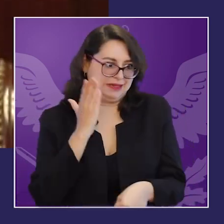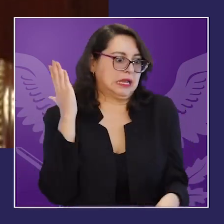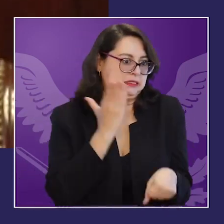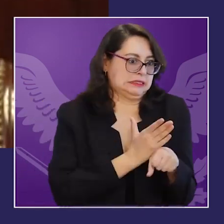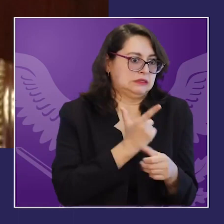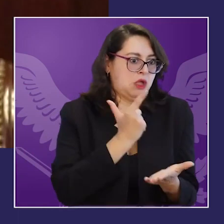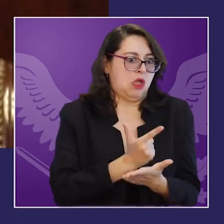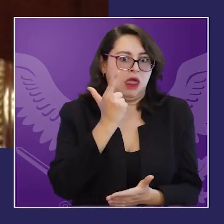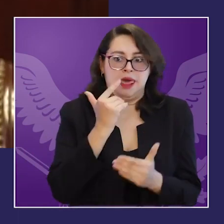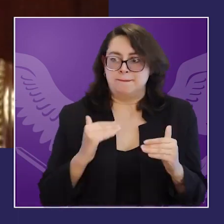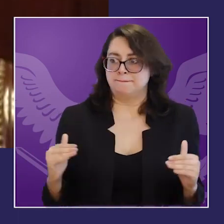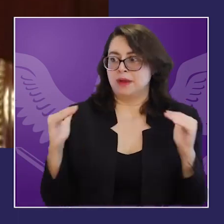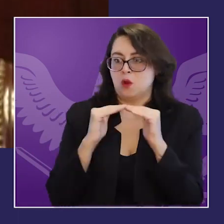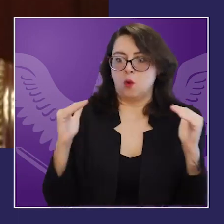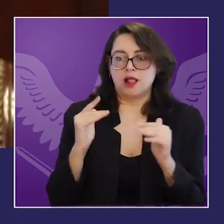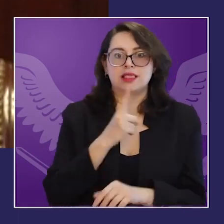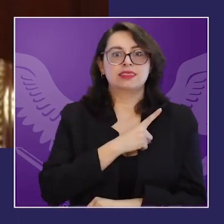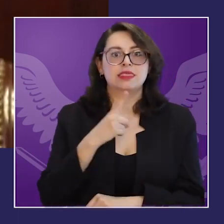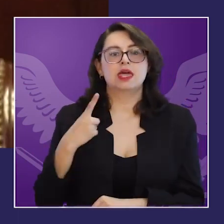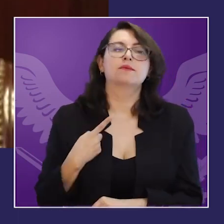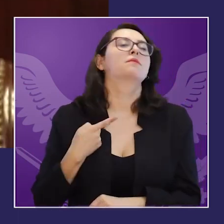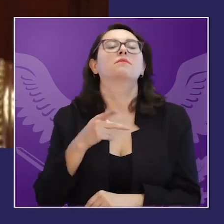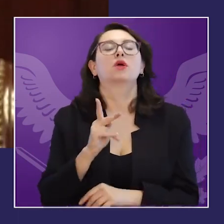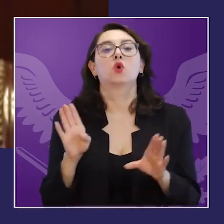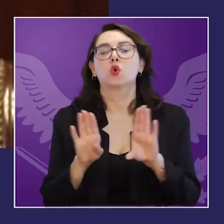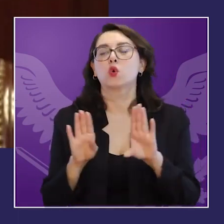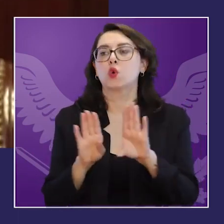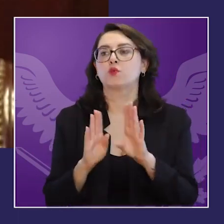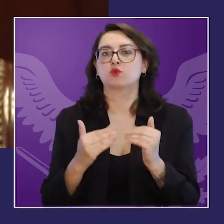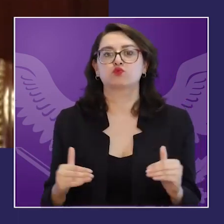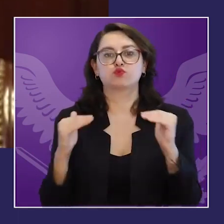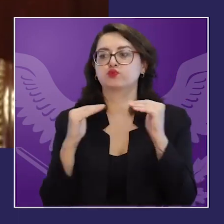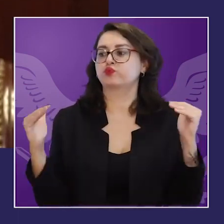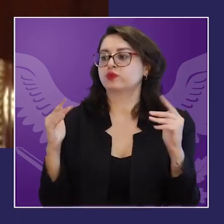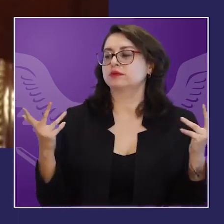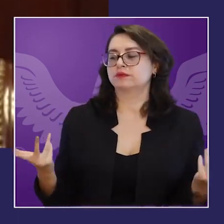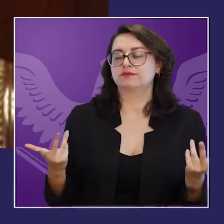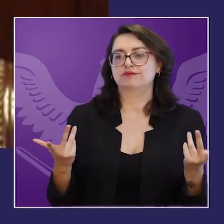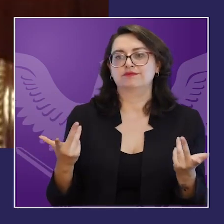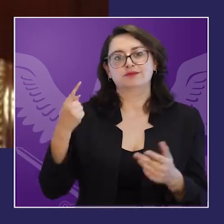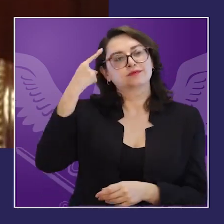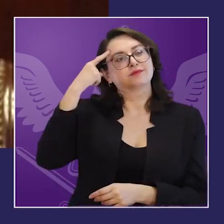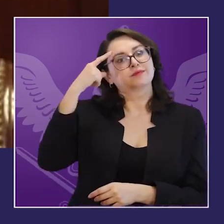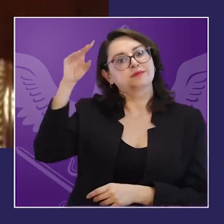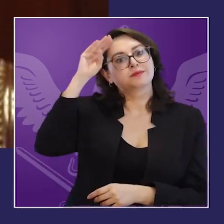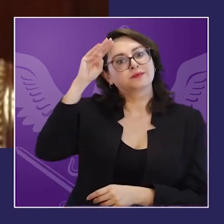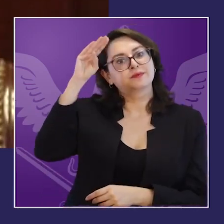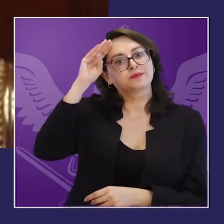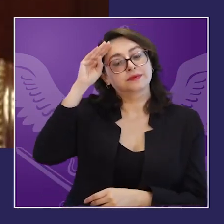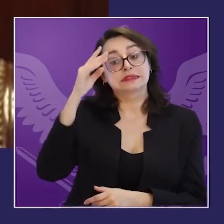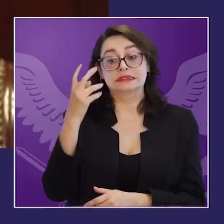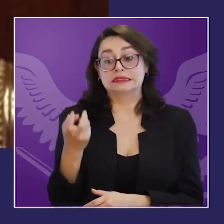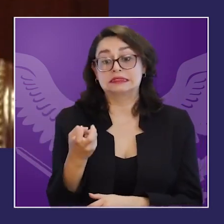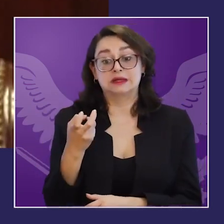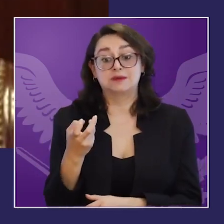proporcionada para quienes representamos a las víctimas? Yo insisto, diré una cosa muy taquillera, no muy taquillera. En